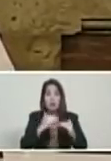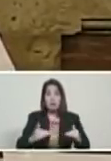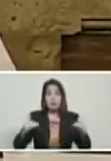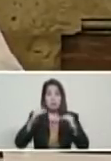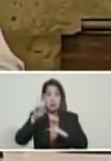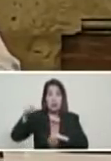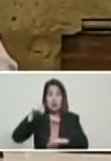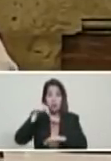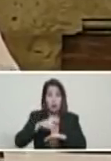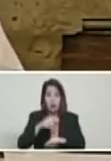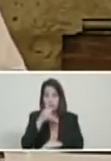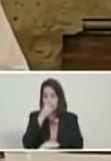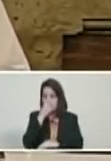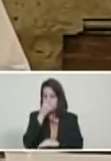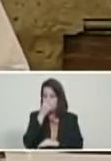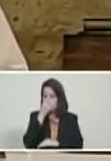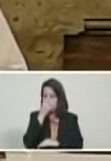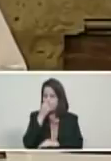del Orinoco.